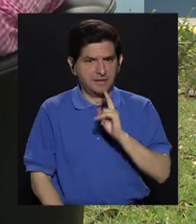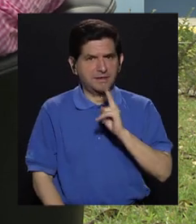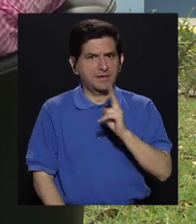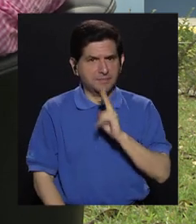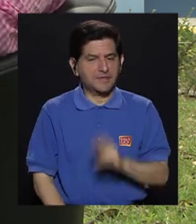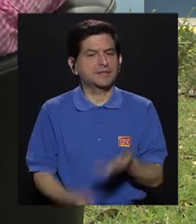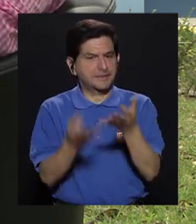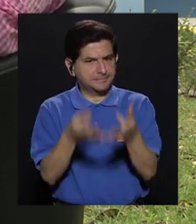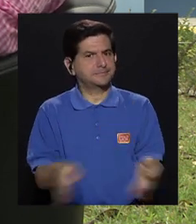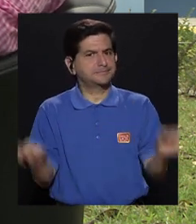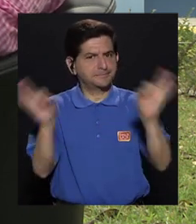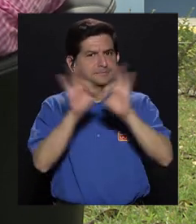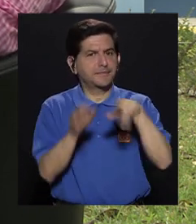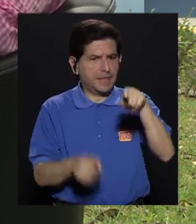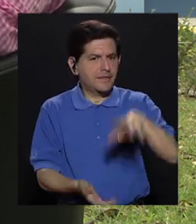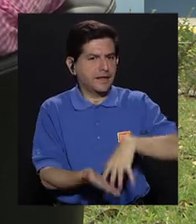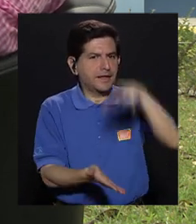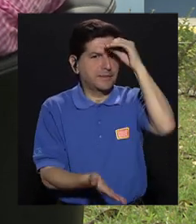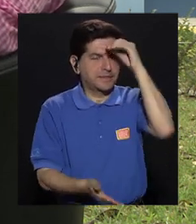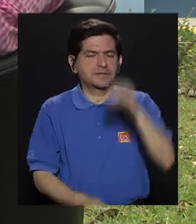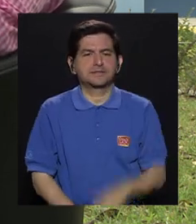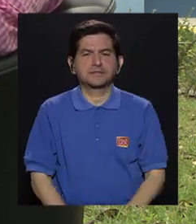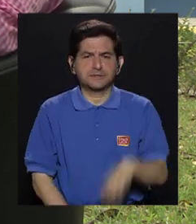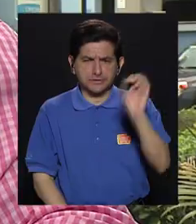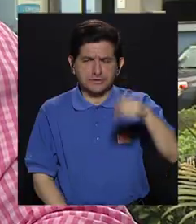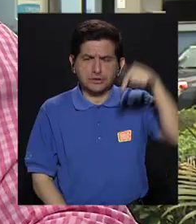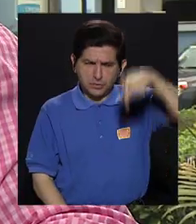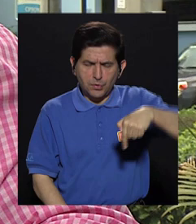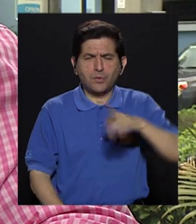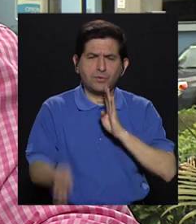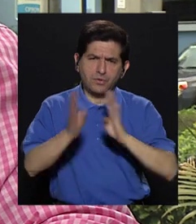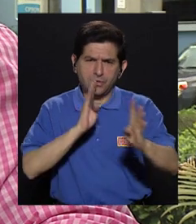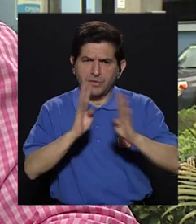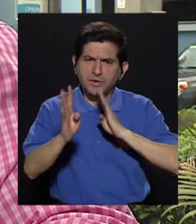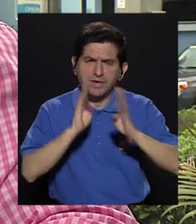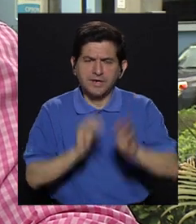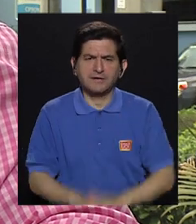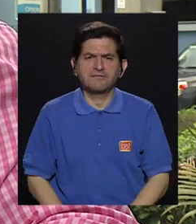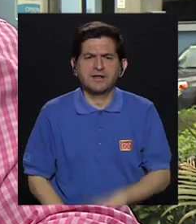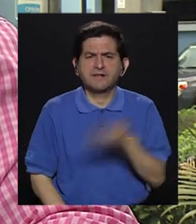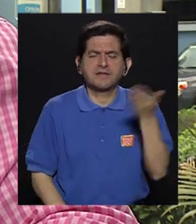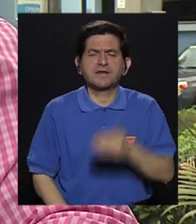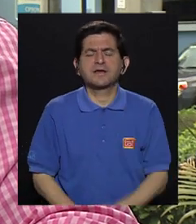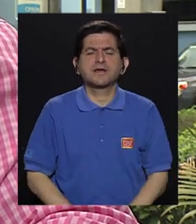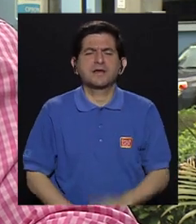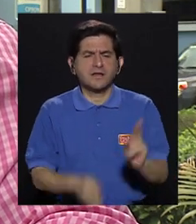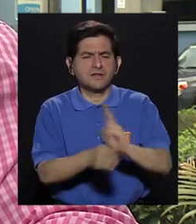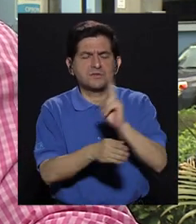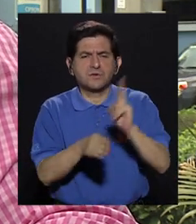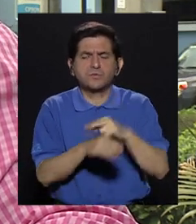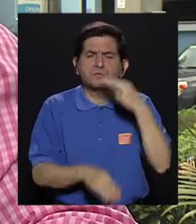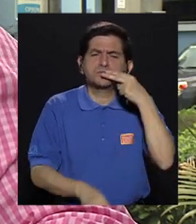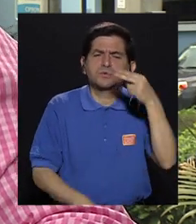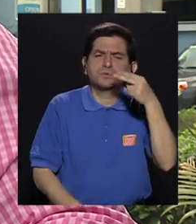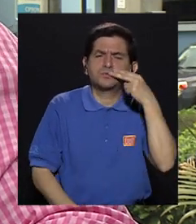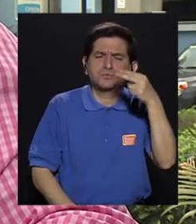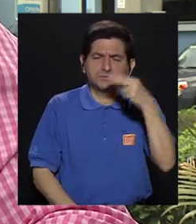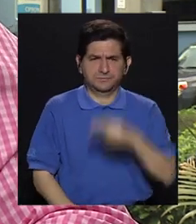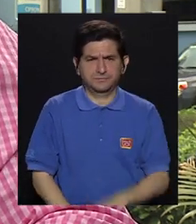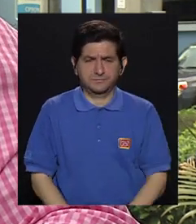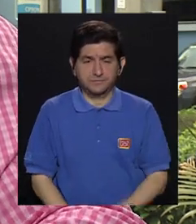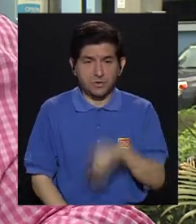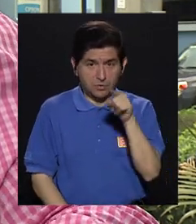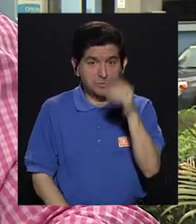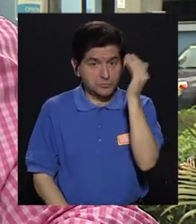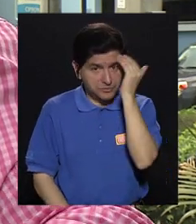que definitivamente se las trae y que vamos a aprender mucho de él. Claro, y es que el día de hoy vamos a conversarles acerca del consumo de tabaco, el